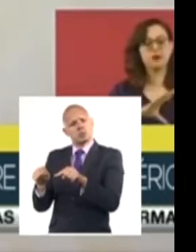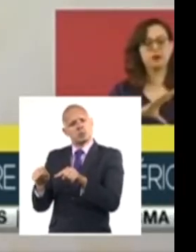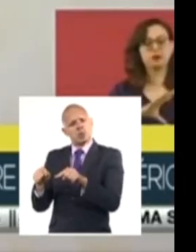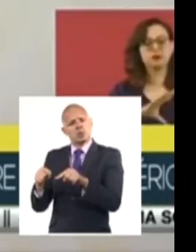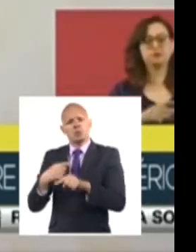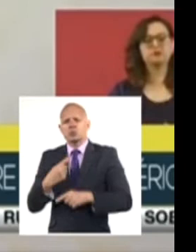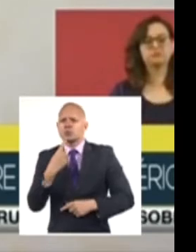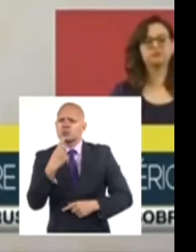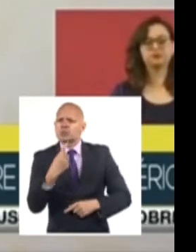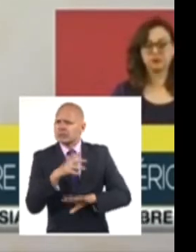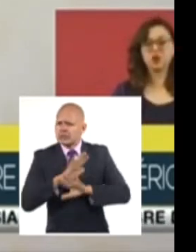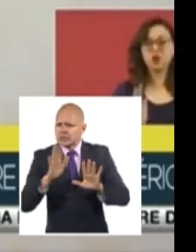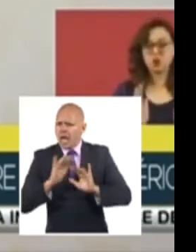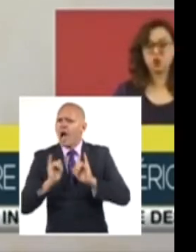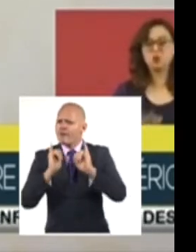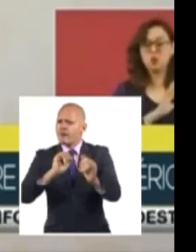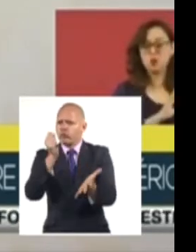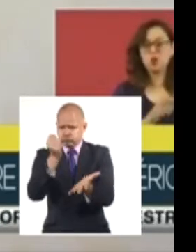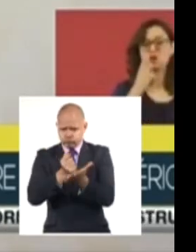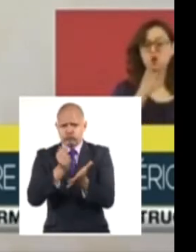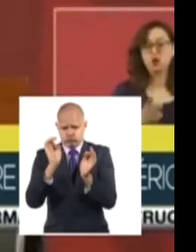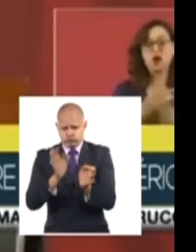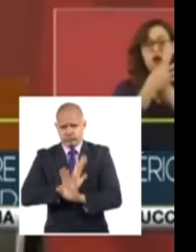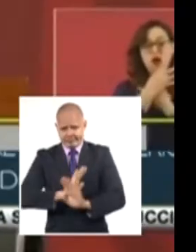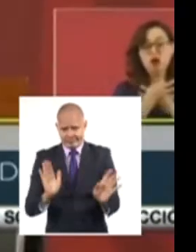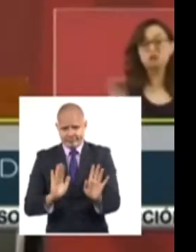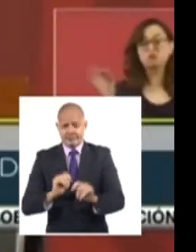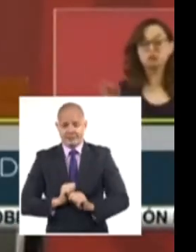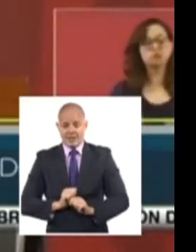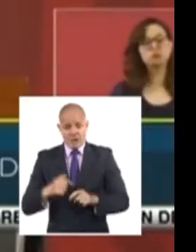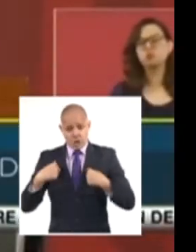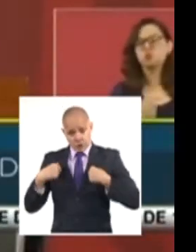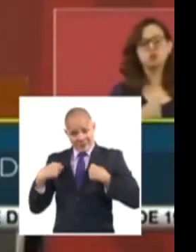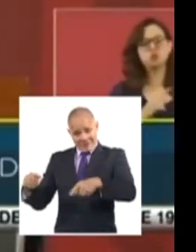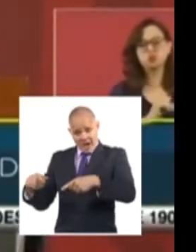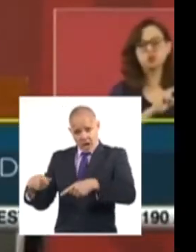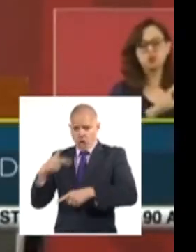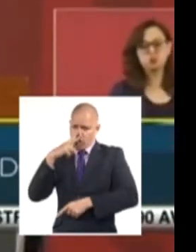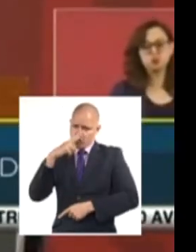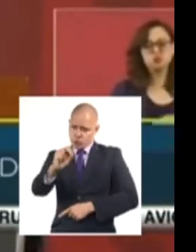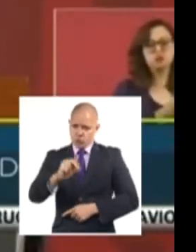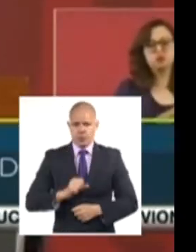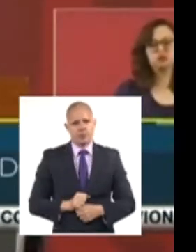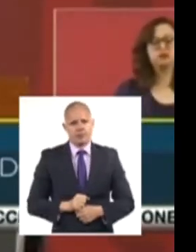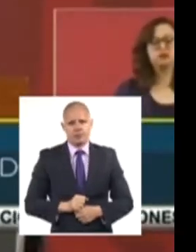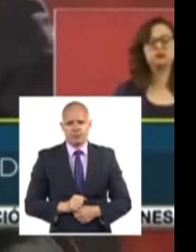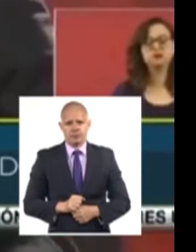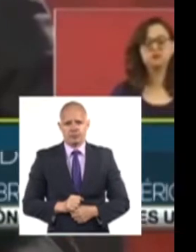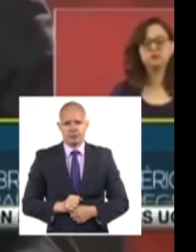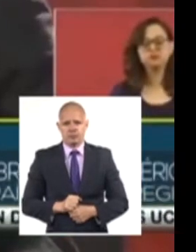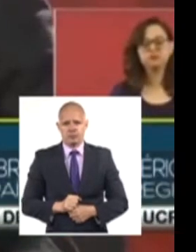poder informarle al pueblo de méxico que no voy a asistir a la compra